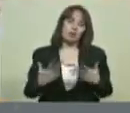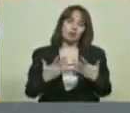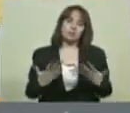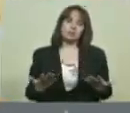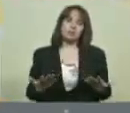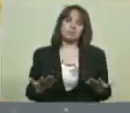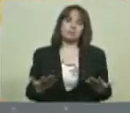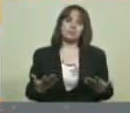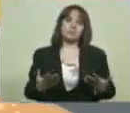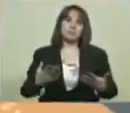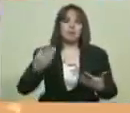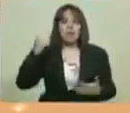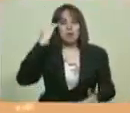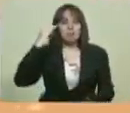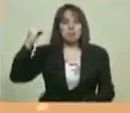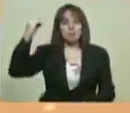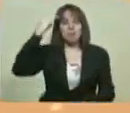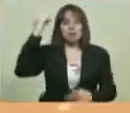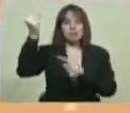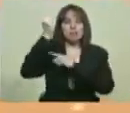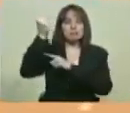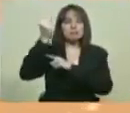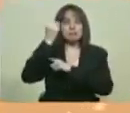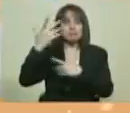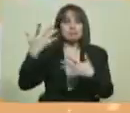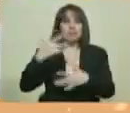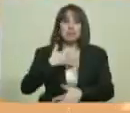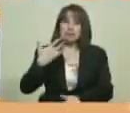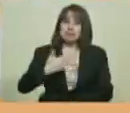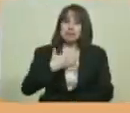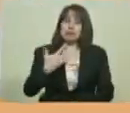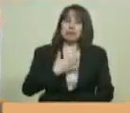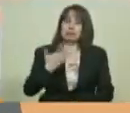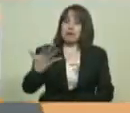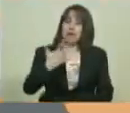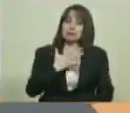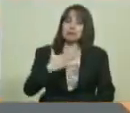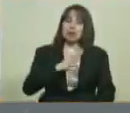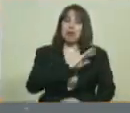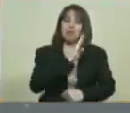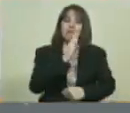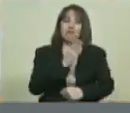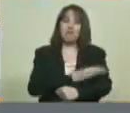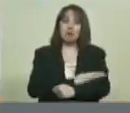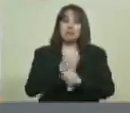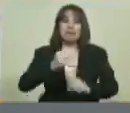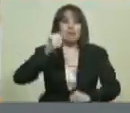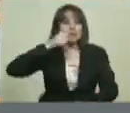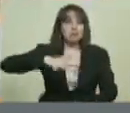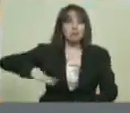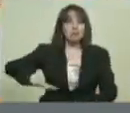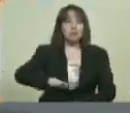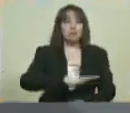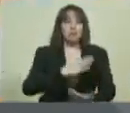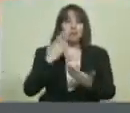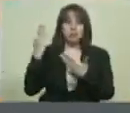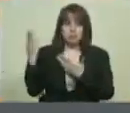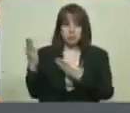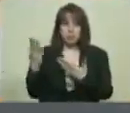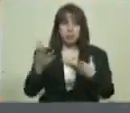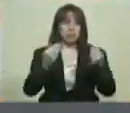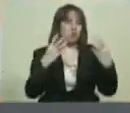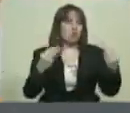lo tengo marcado en mi mente, y así lo sentí en la fuerza de ese pueblo que está ahí.